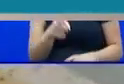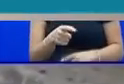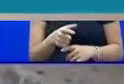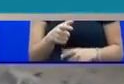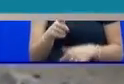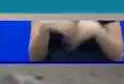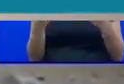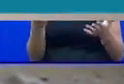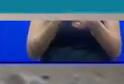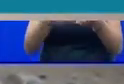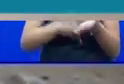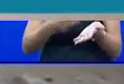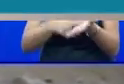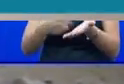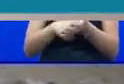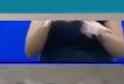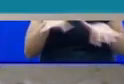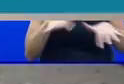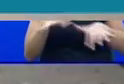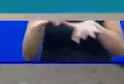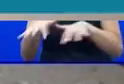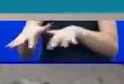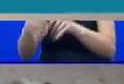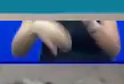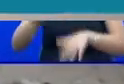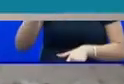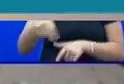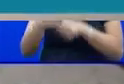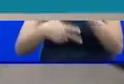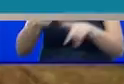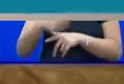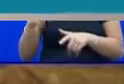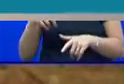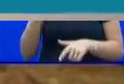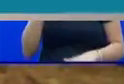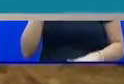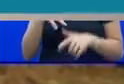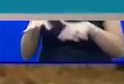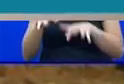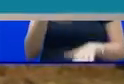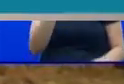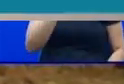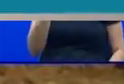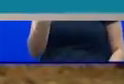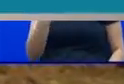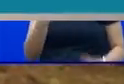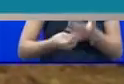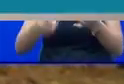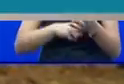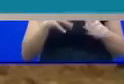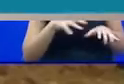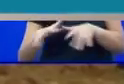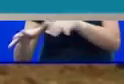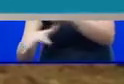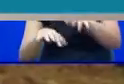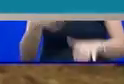va actualizando. Exactamente. El ministro malasio de Relaciones Exteriores señaló que una de